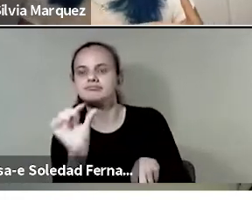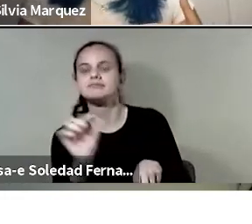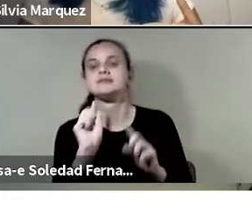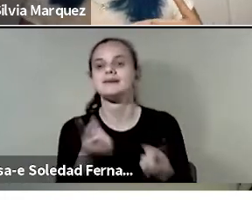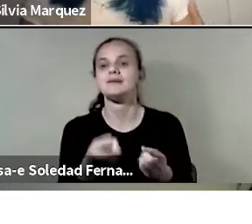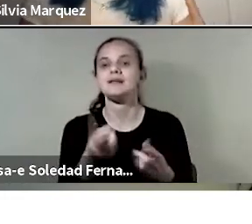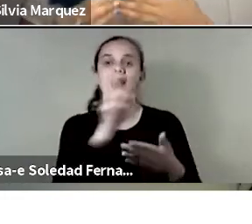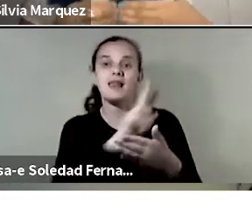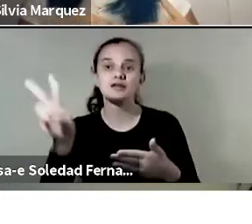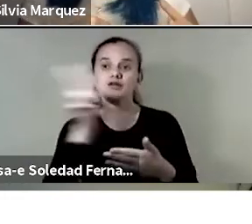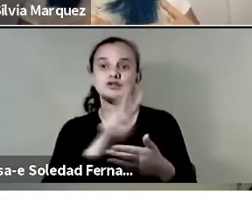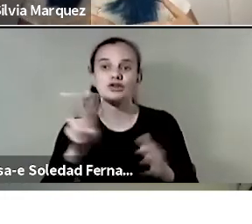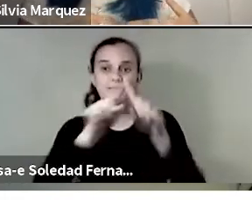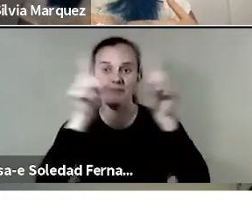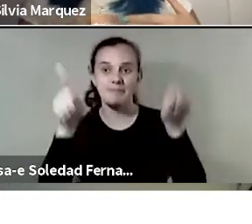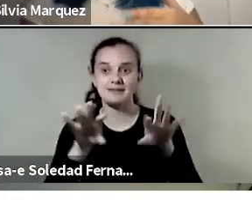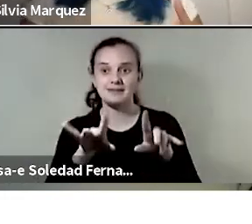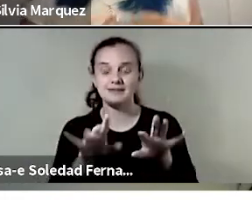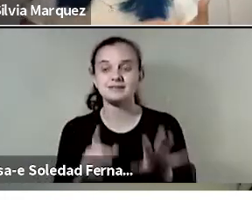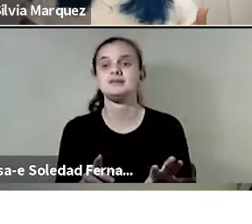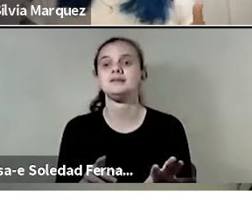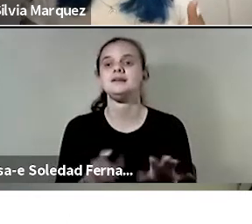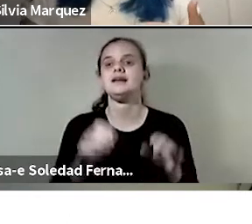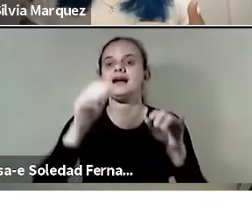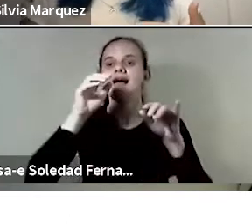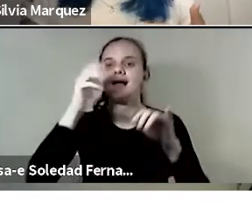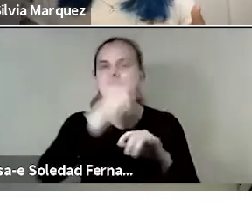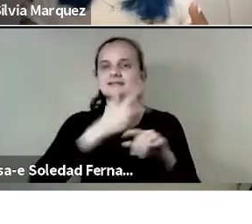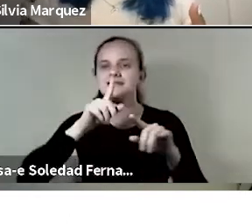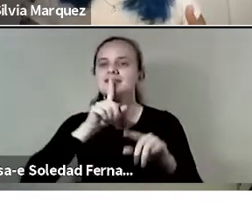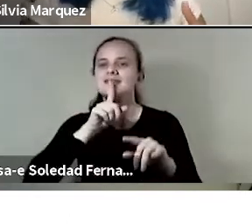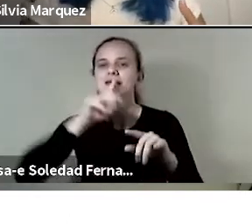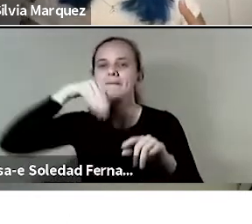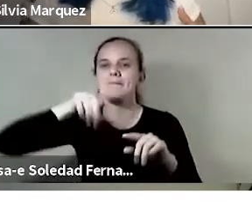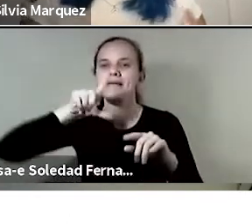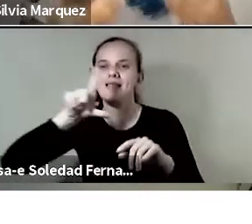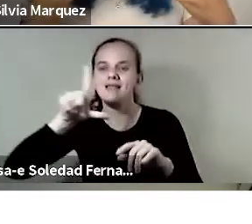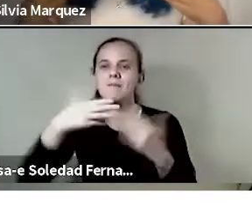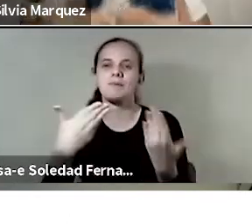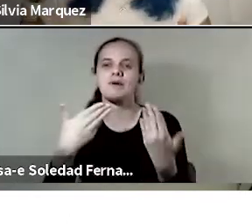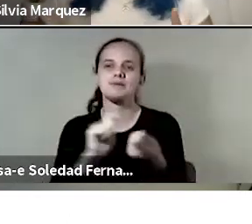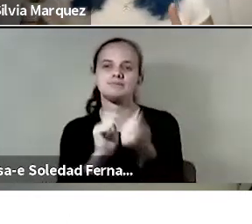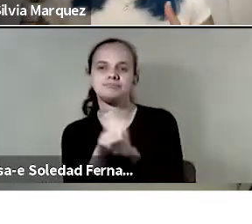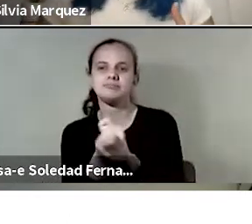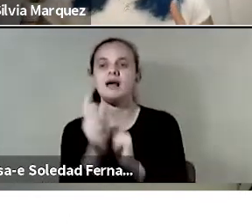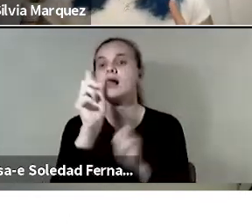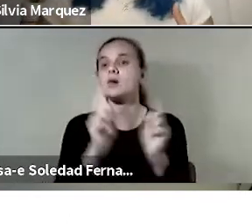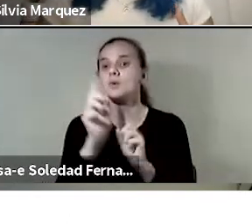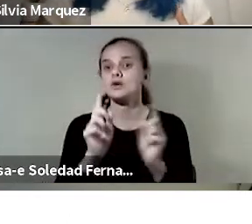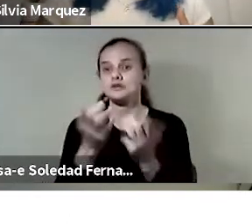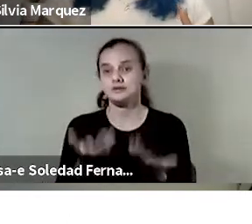de navegación, pero después los lectores de pantalla, gracias a que esté bien escrito nuestro